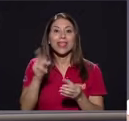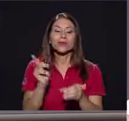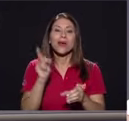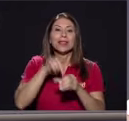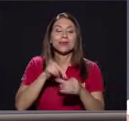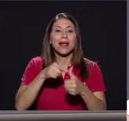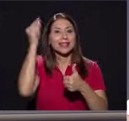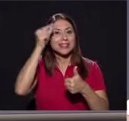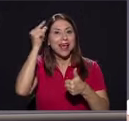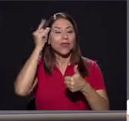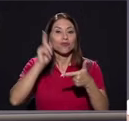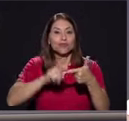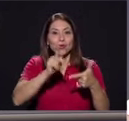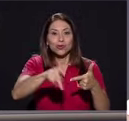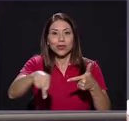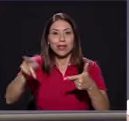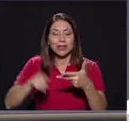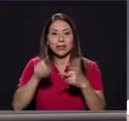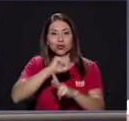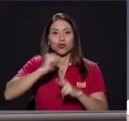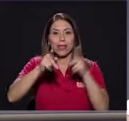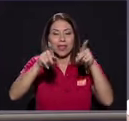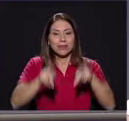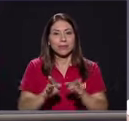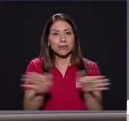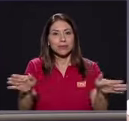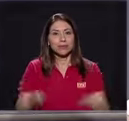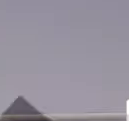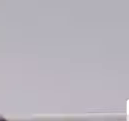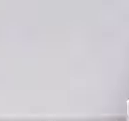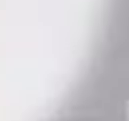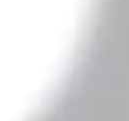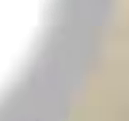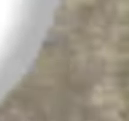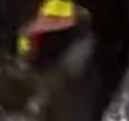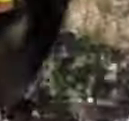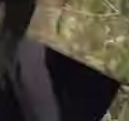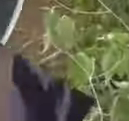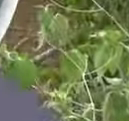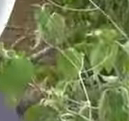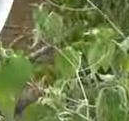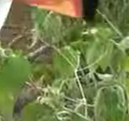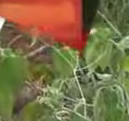pues en ello participa el Estado junto a la ciudadanía y a la sociedad civil.